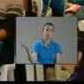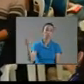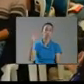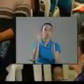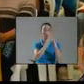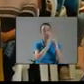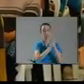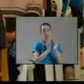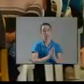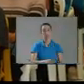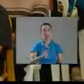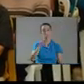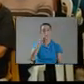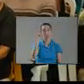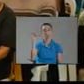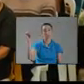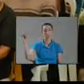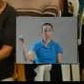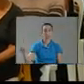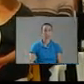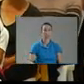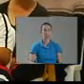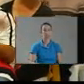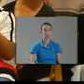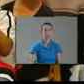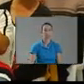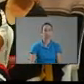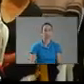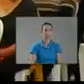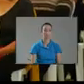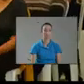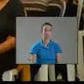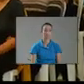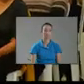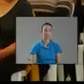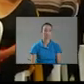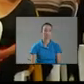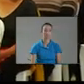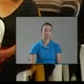poderoso para sacarte adelante.